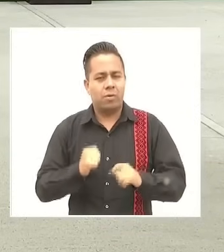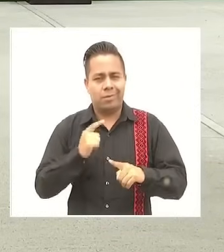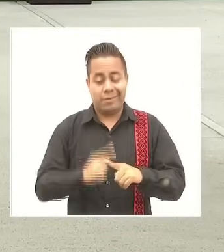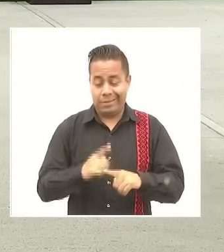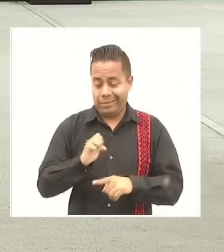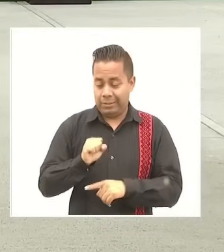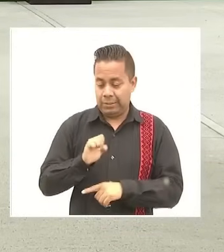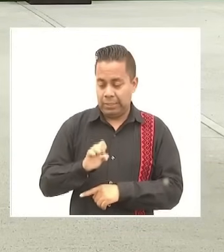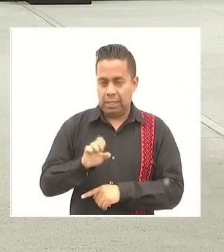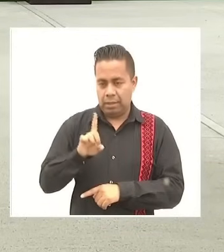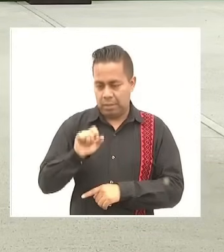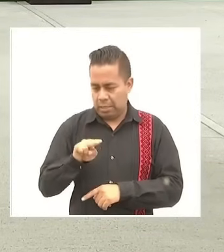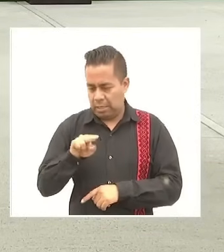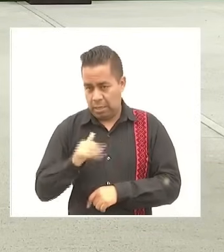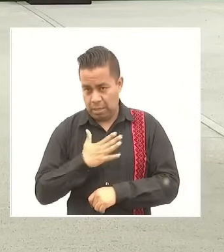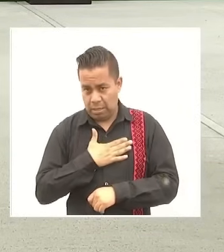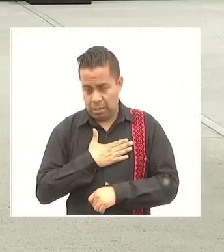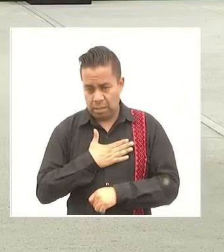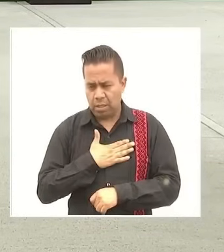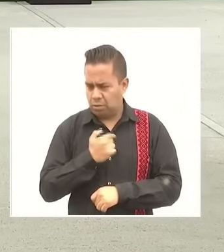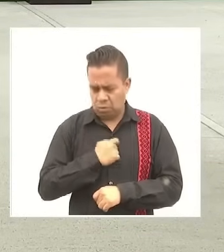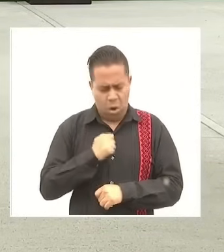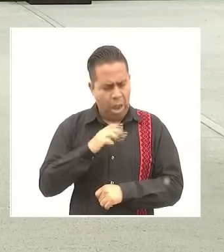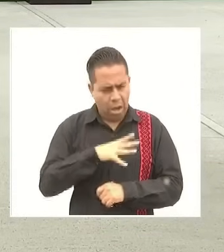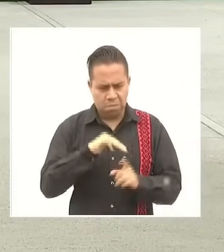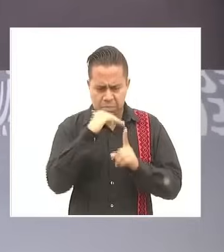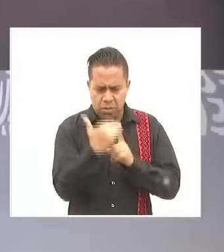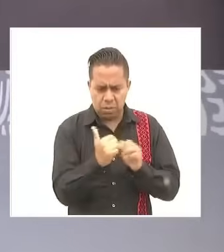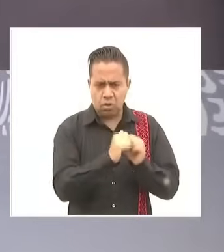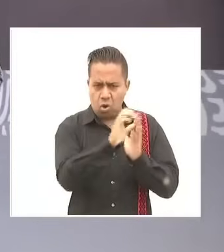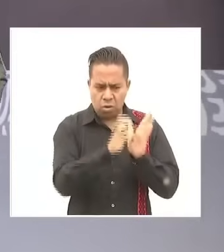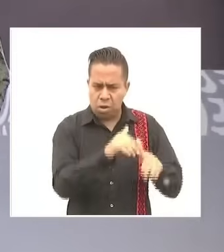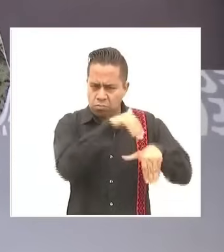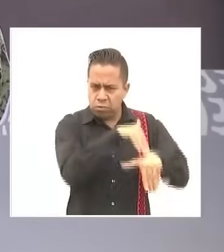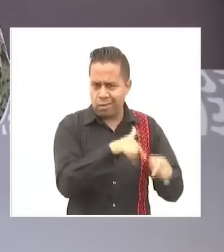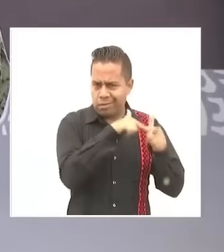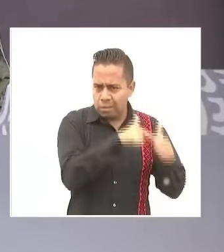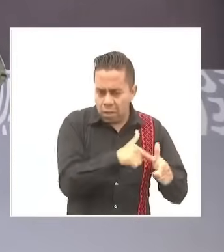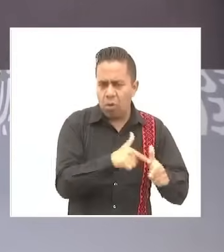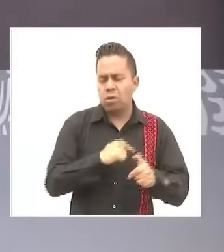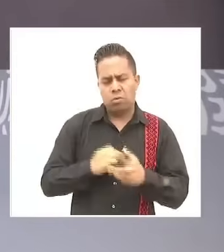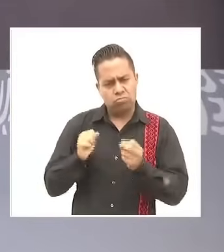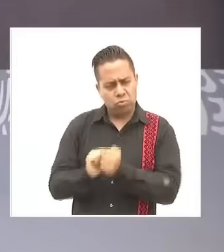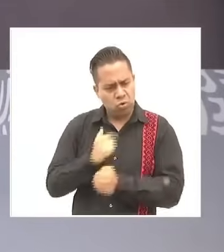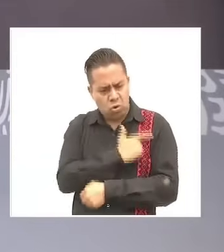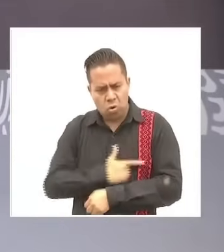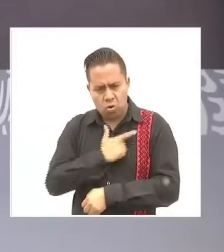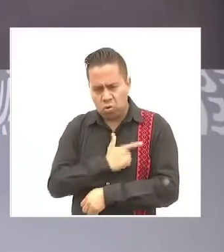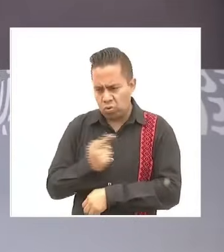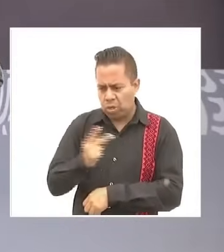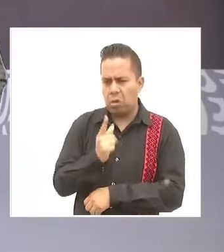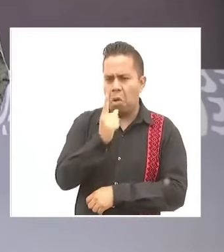de la Defensa Nacional, sin descuidar sus misiones constitucionales, continuará acompañando a este cuerpo